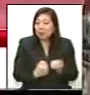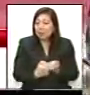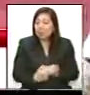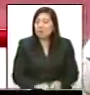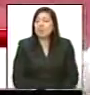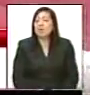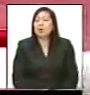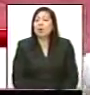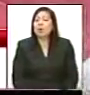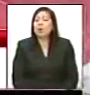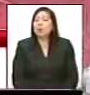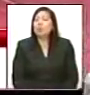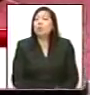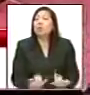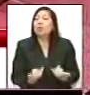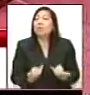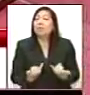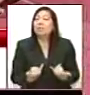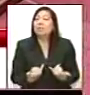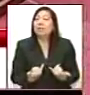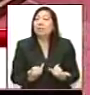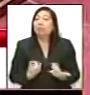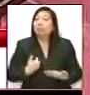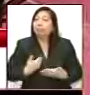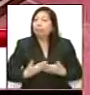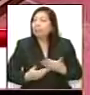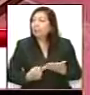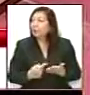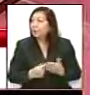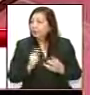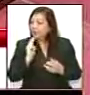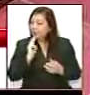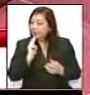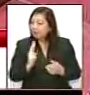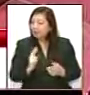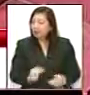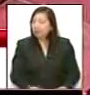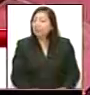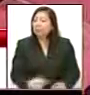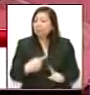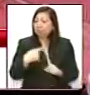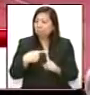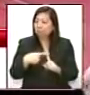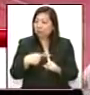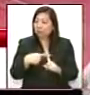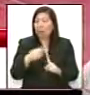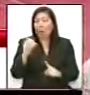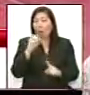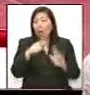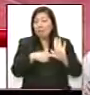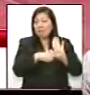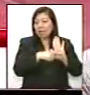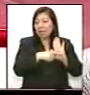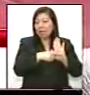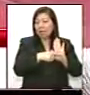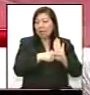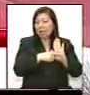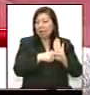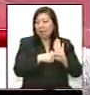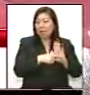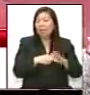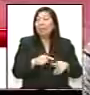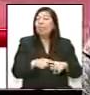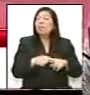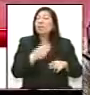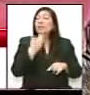eficaz y cómo ésta se produce y qué resultados positivos o negativos puede traer dependiendo